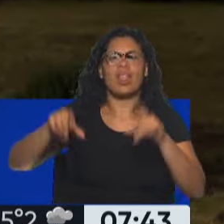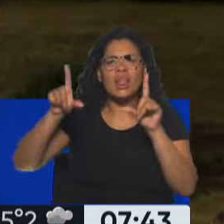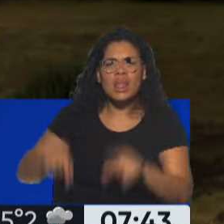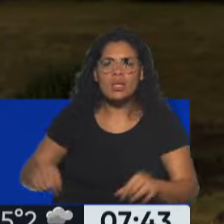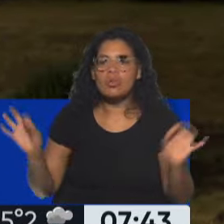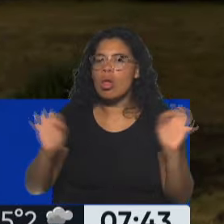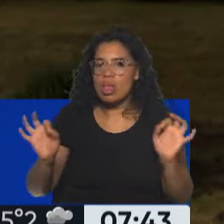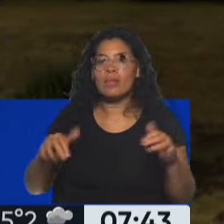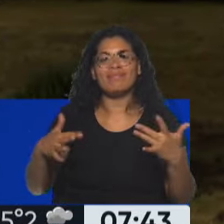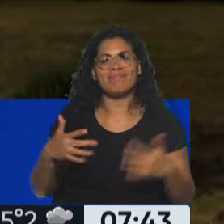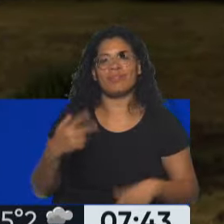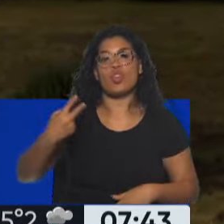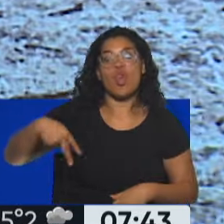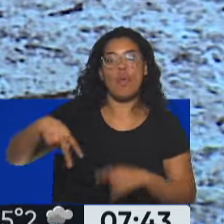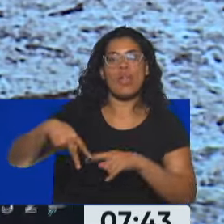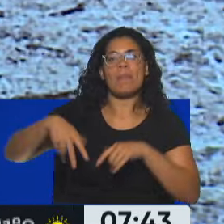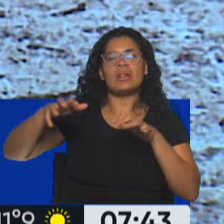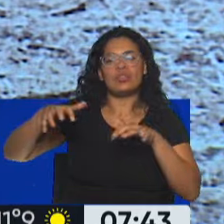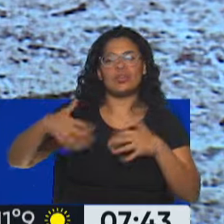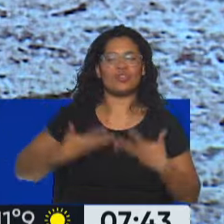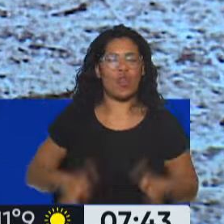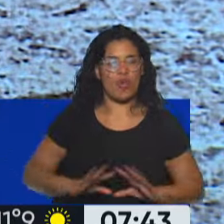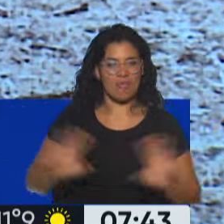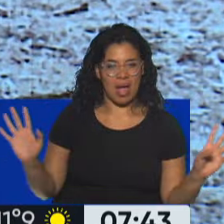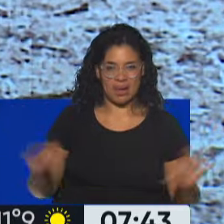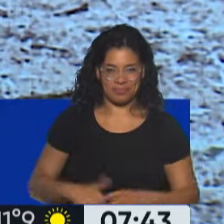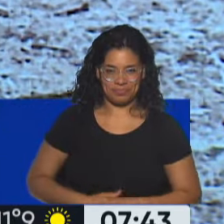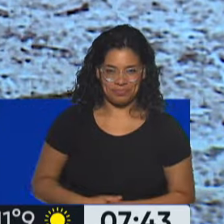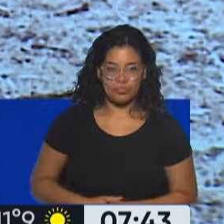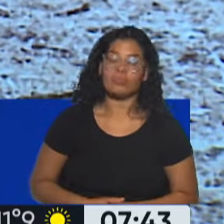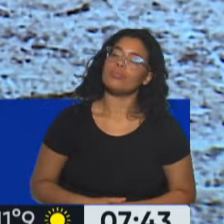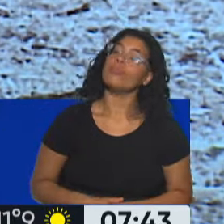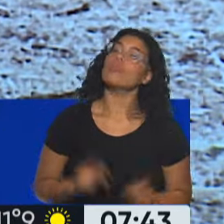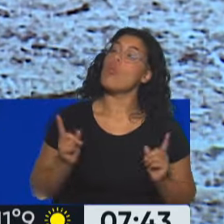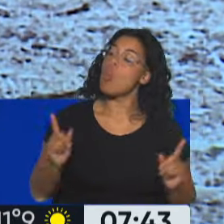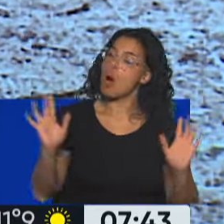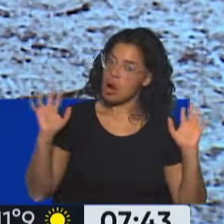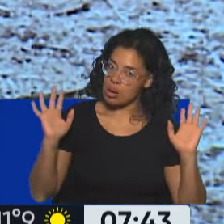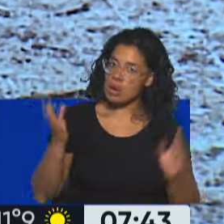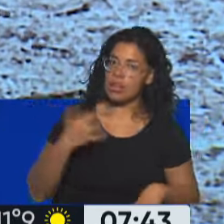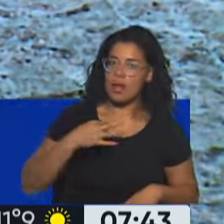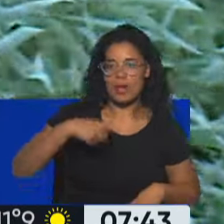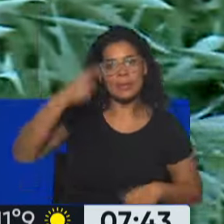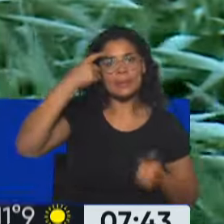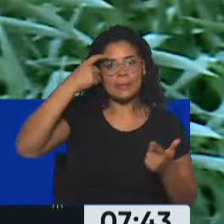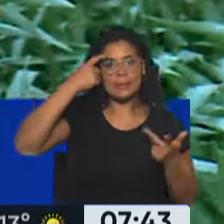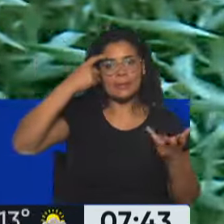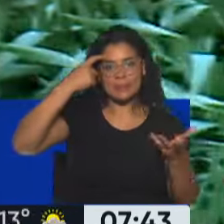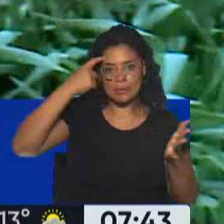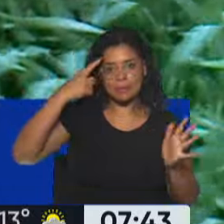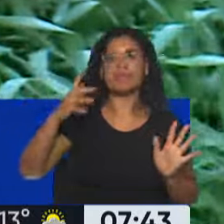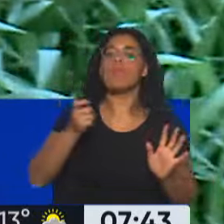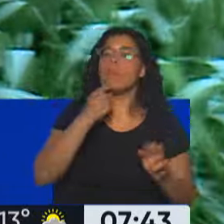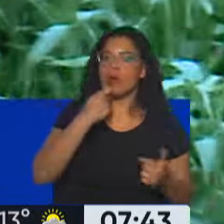con lluvias dentro de lo normal en la Argentina no obstante hay que tener en cuenta otros factores como los calentamientos